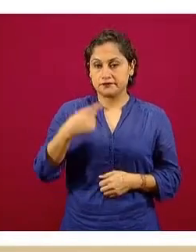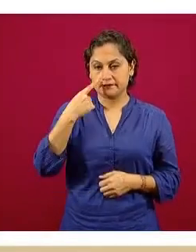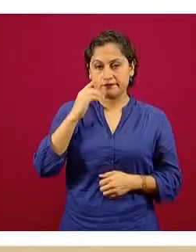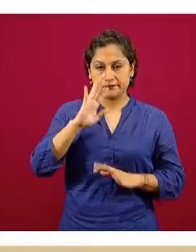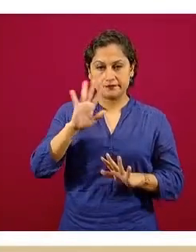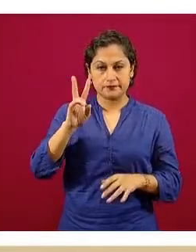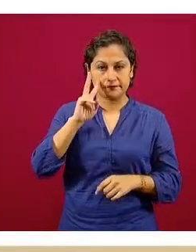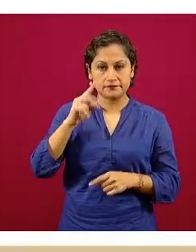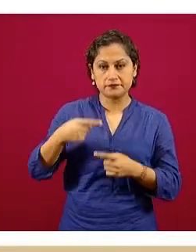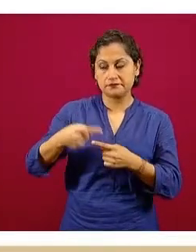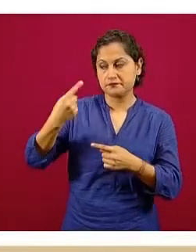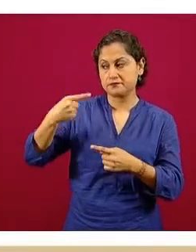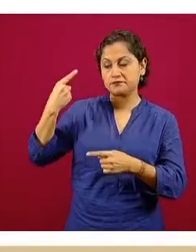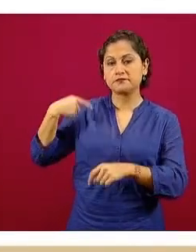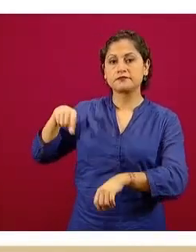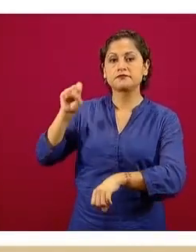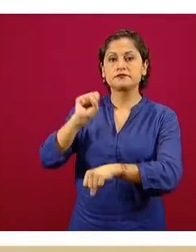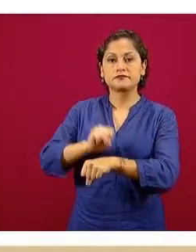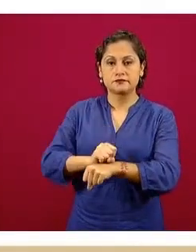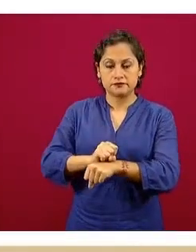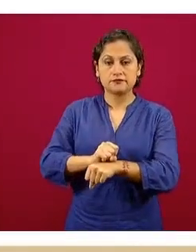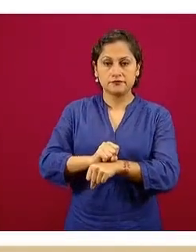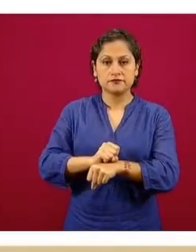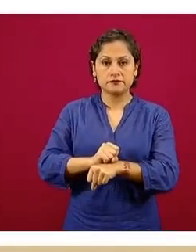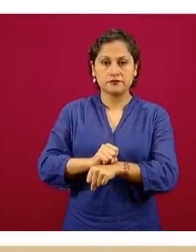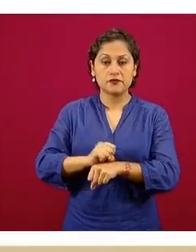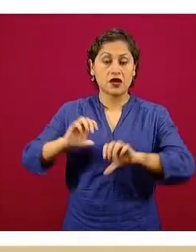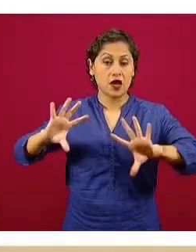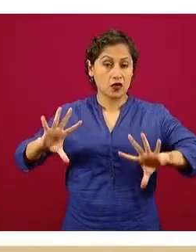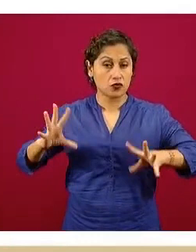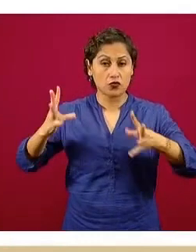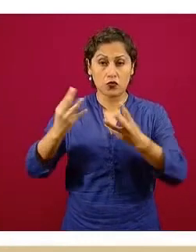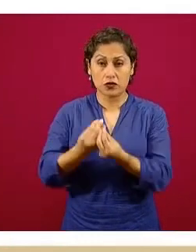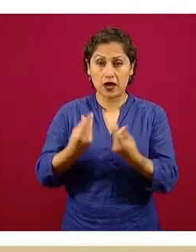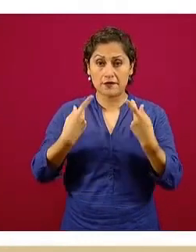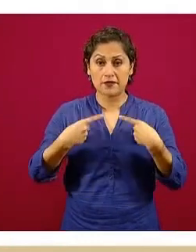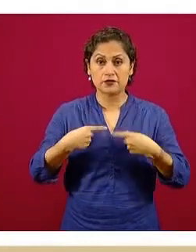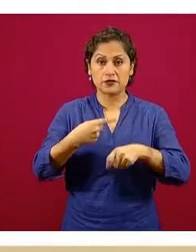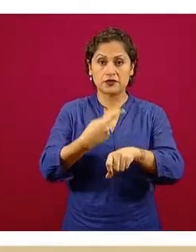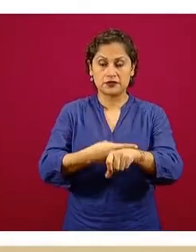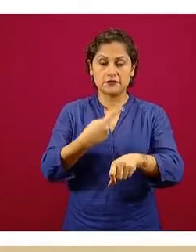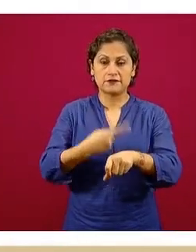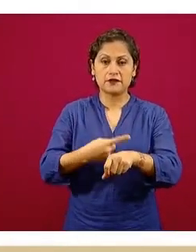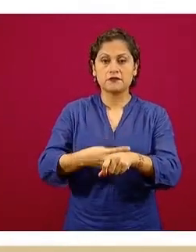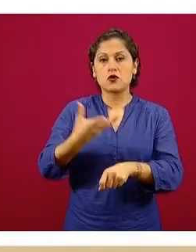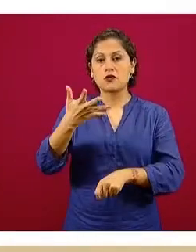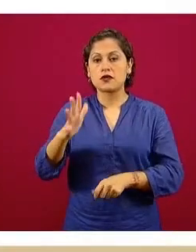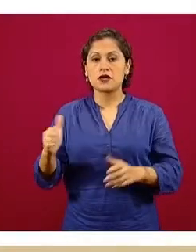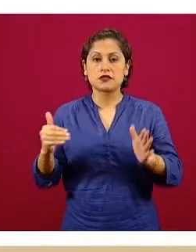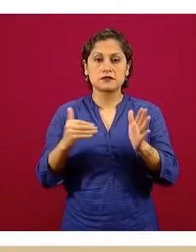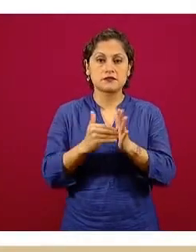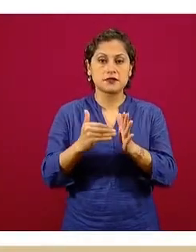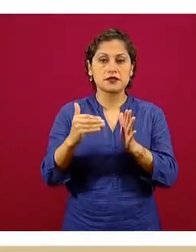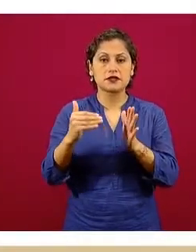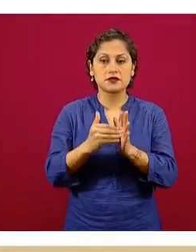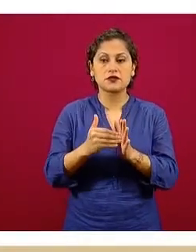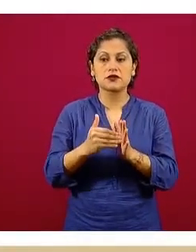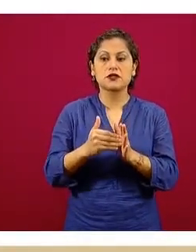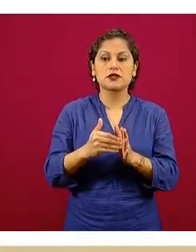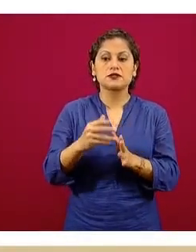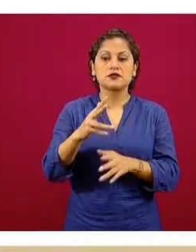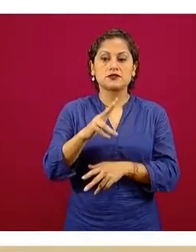las últimas semanas ha representado una quinta parte de este total de casos confirmados de estos más de 10 millones 185 mil